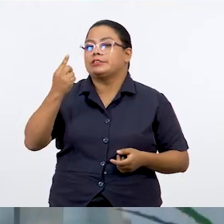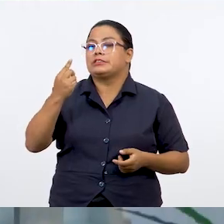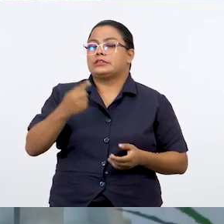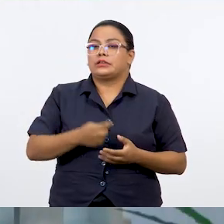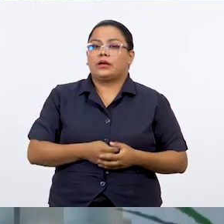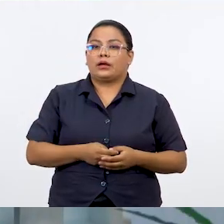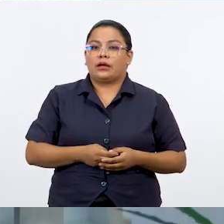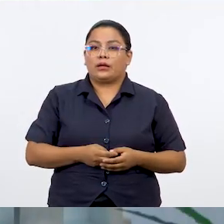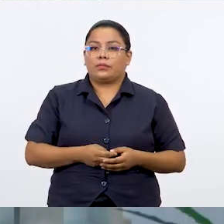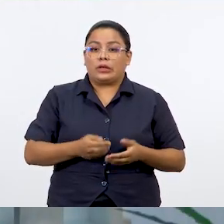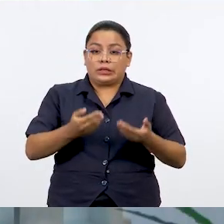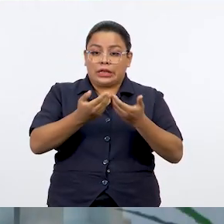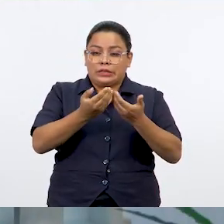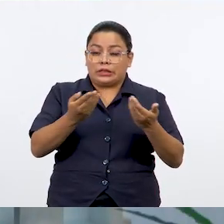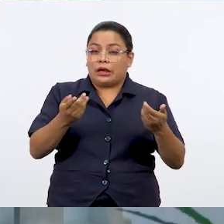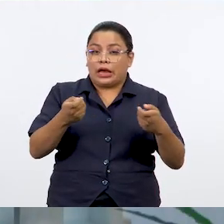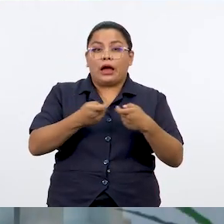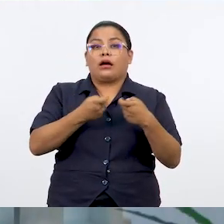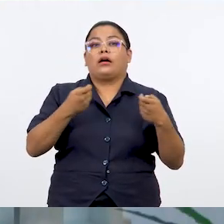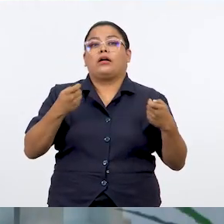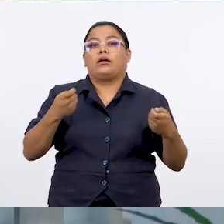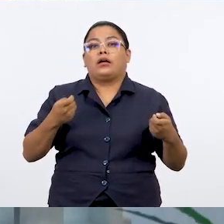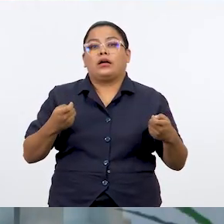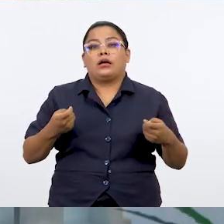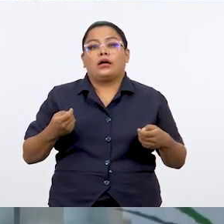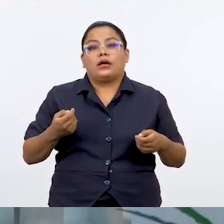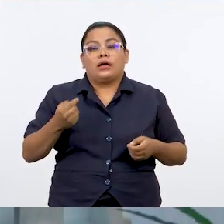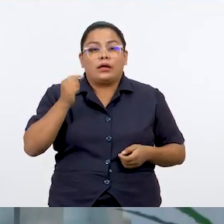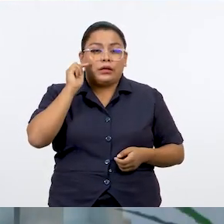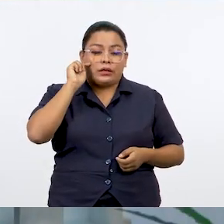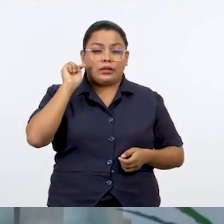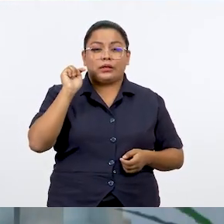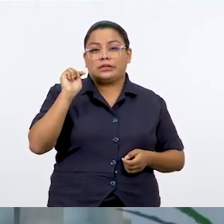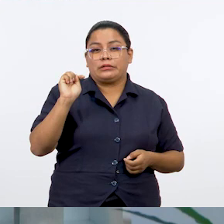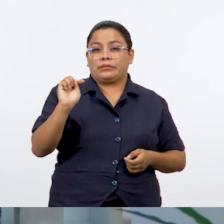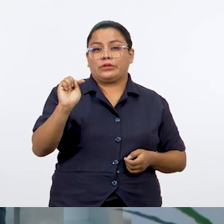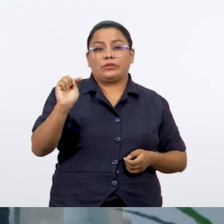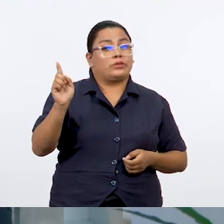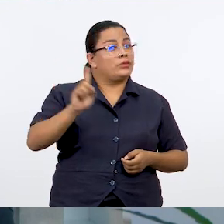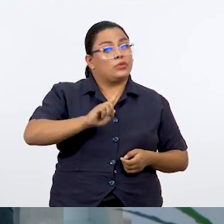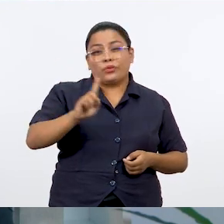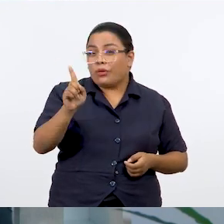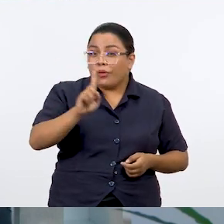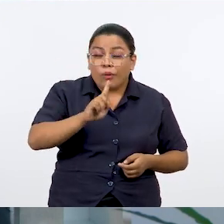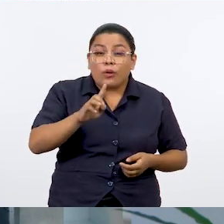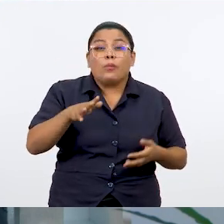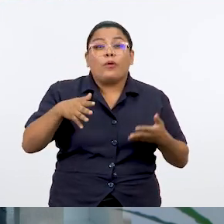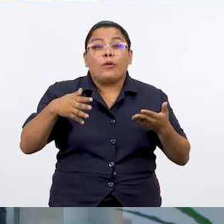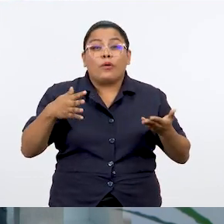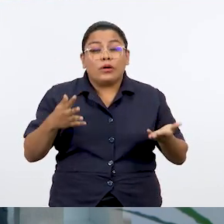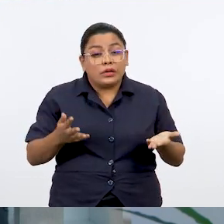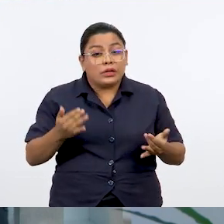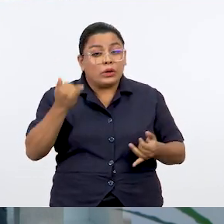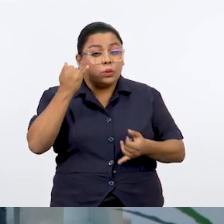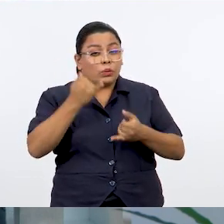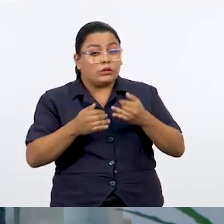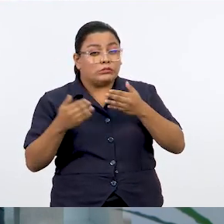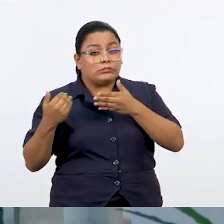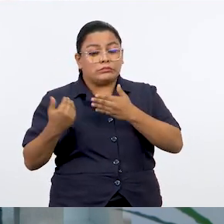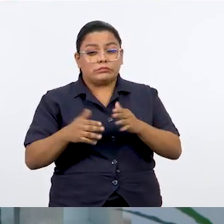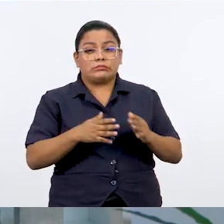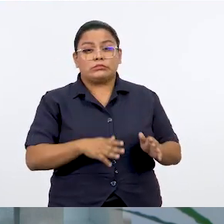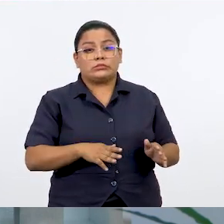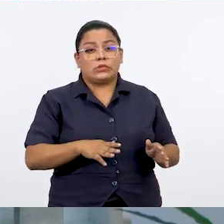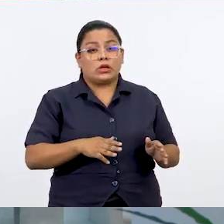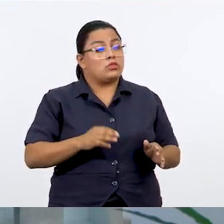Y se supone que es una división exacta. Pero no, Ale, porque la última diferencia que